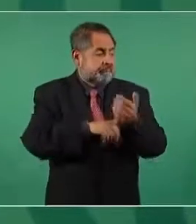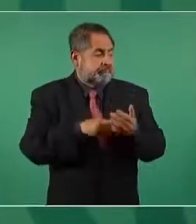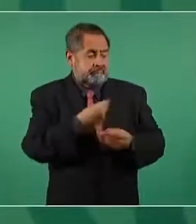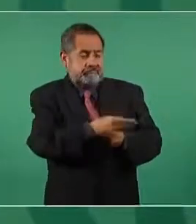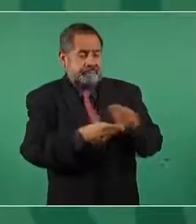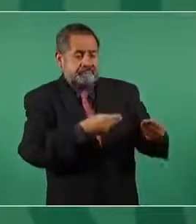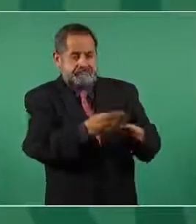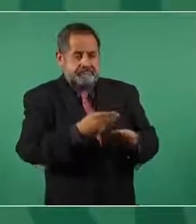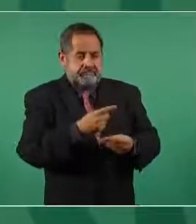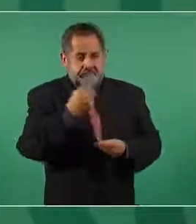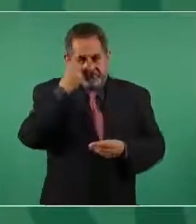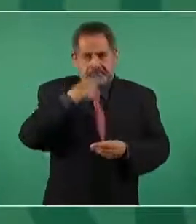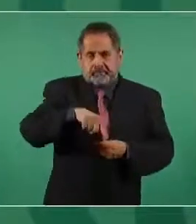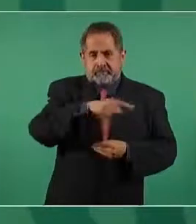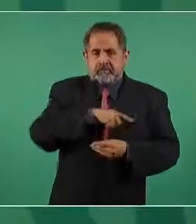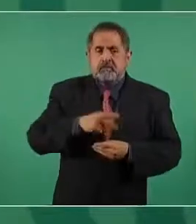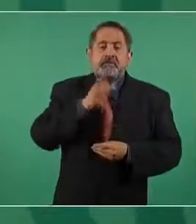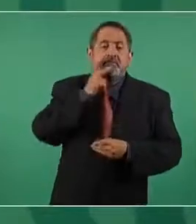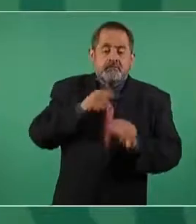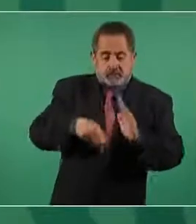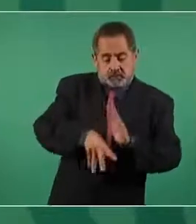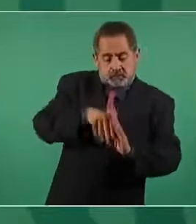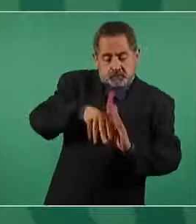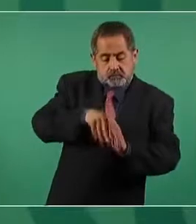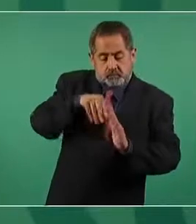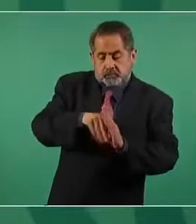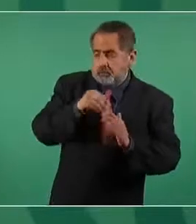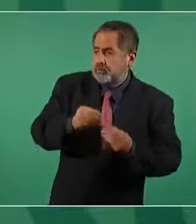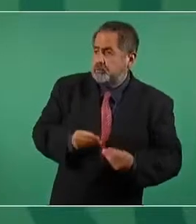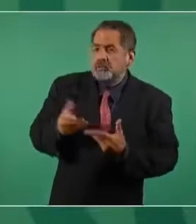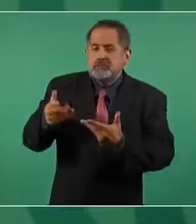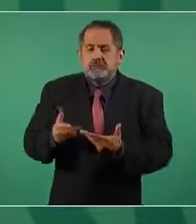para extraer petróleo.